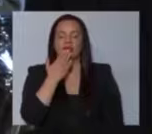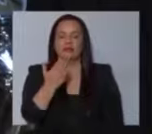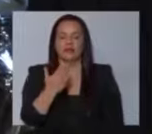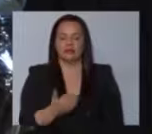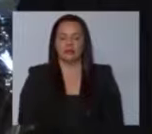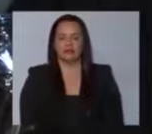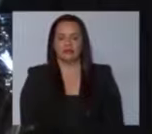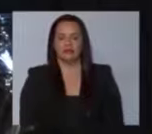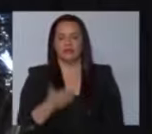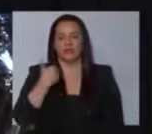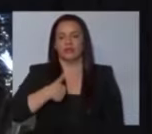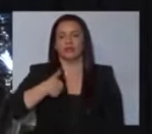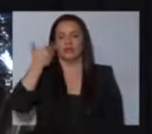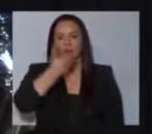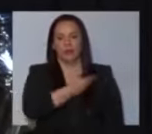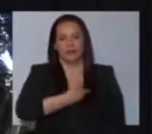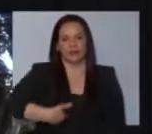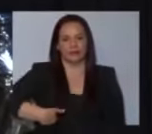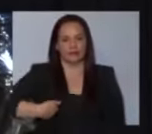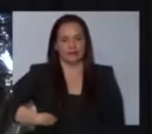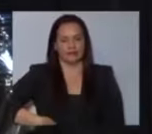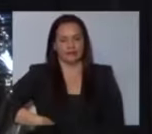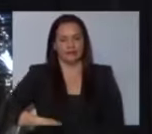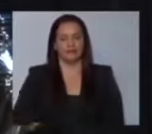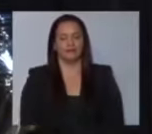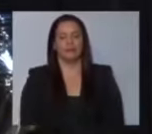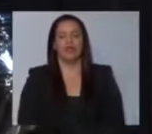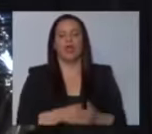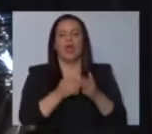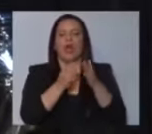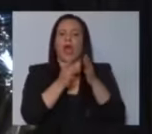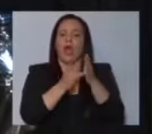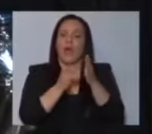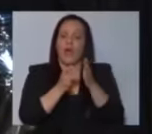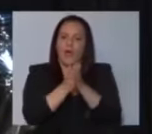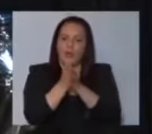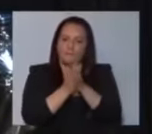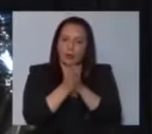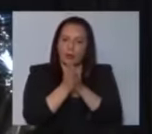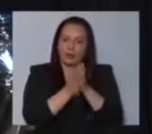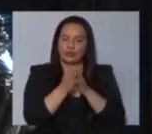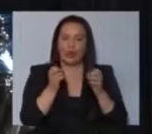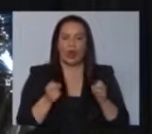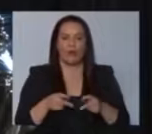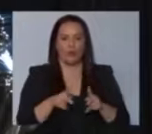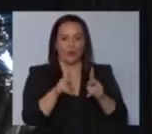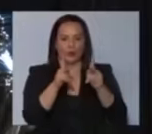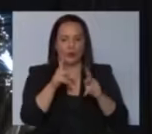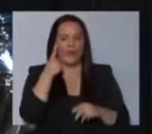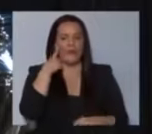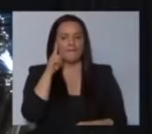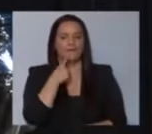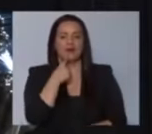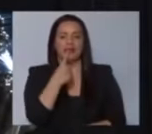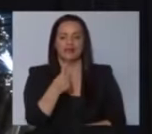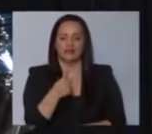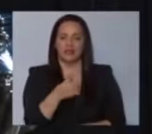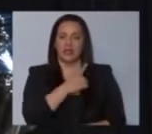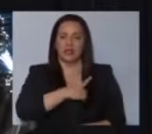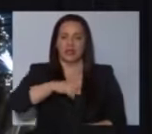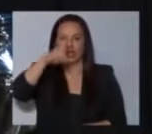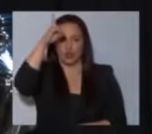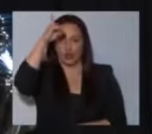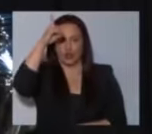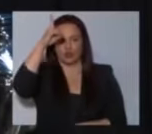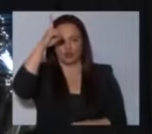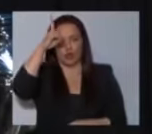Gracias, señor presidente. Aprovecho la oportunidad para decirles que Dios los